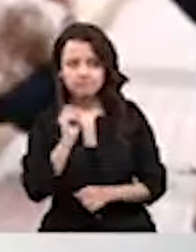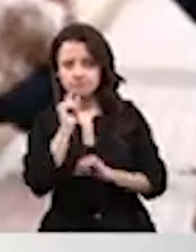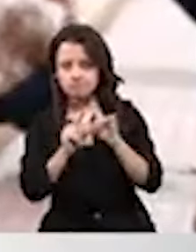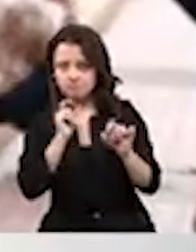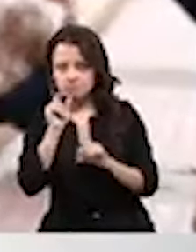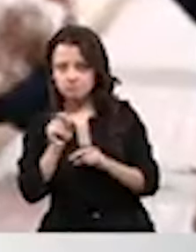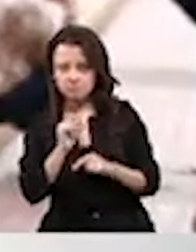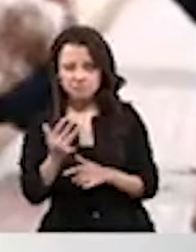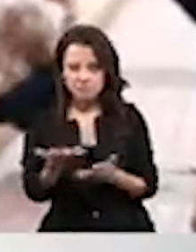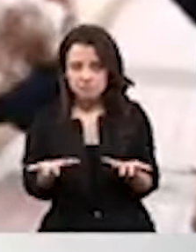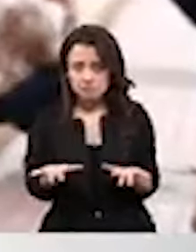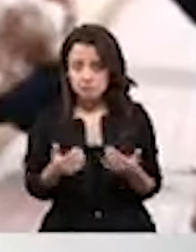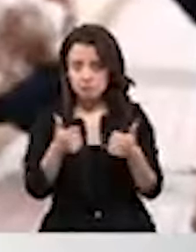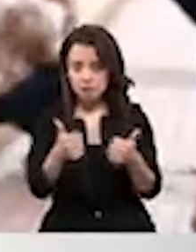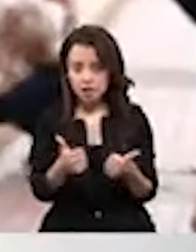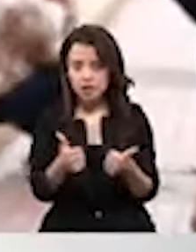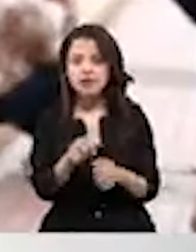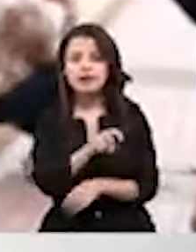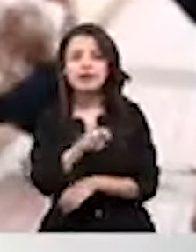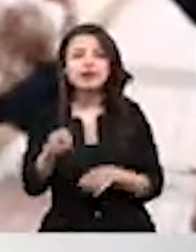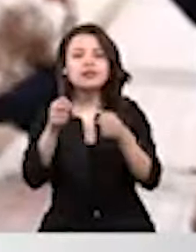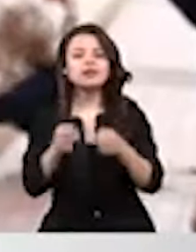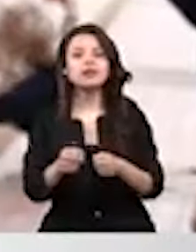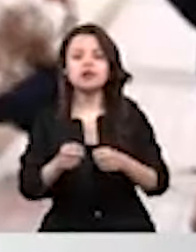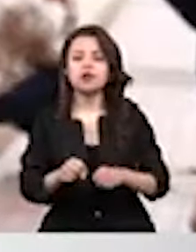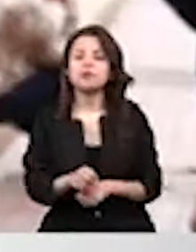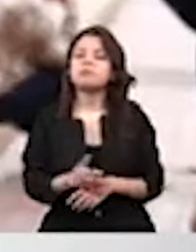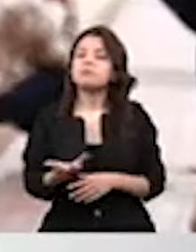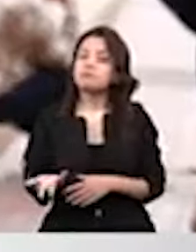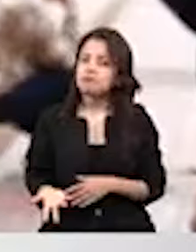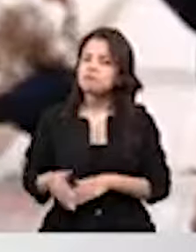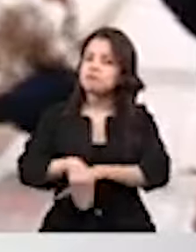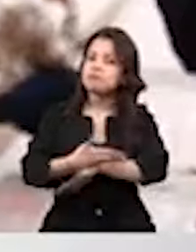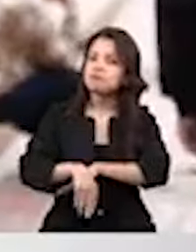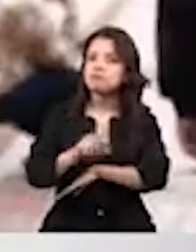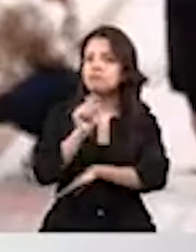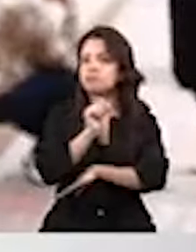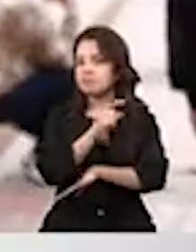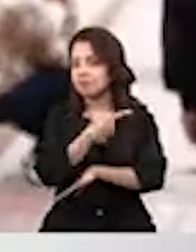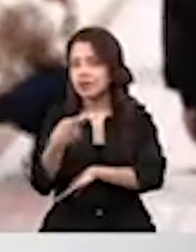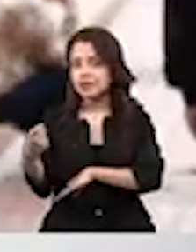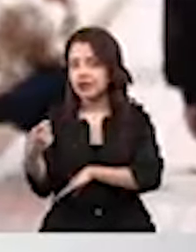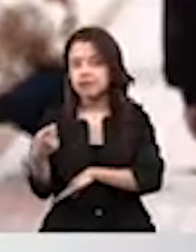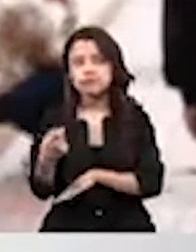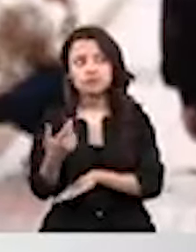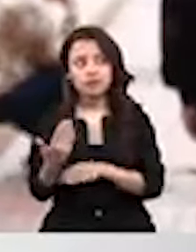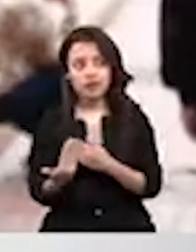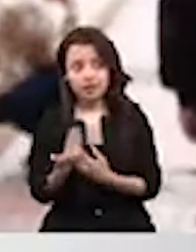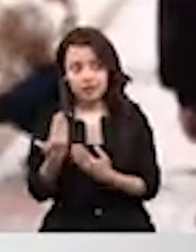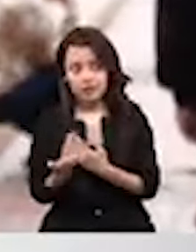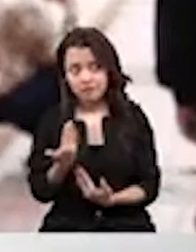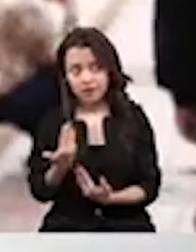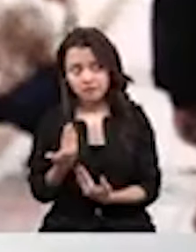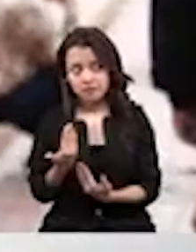de expedición de pasaportes Sede Norte en la calle 100 a hablar con la gente, a ver qué tan fácil está siendo este proceso, qué